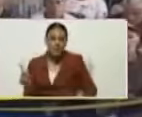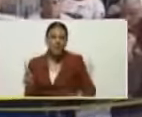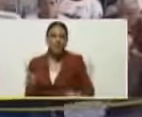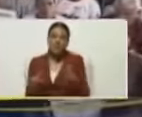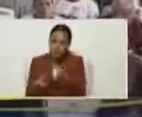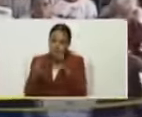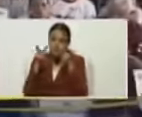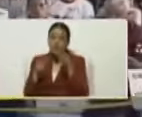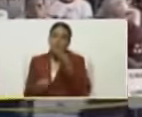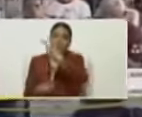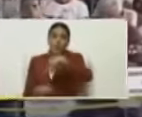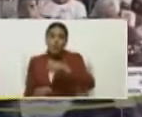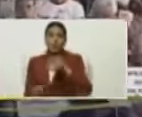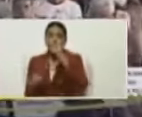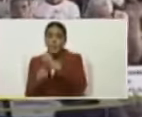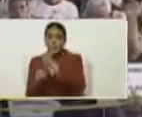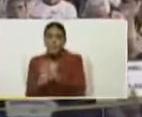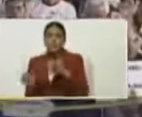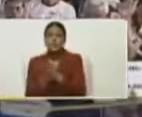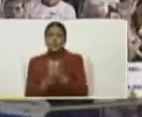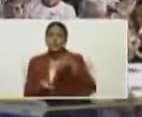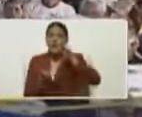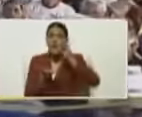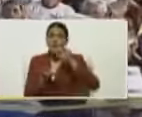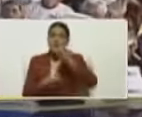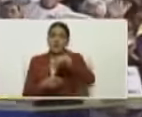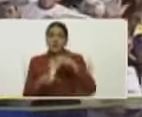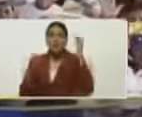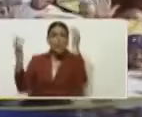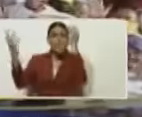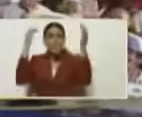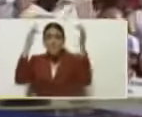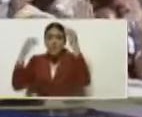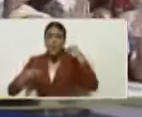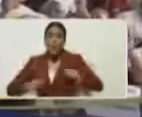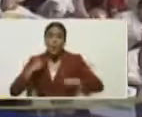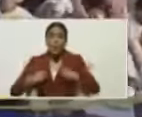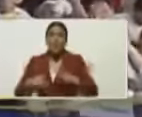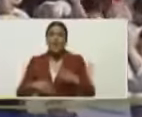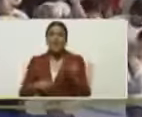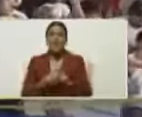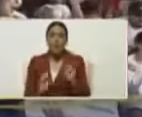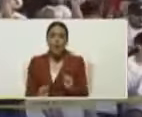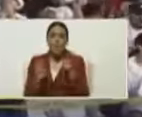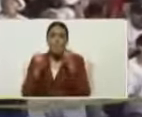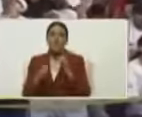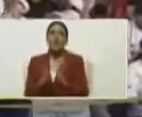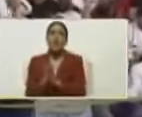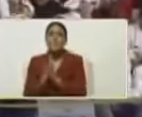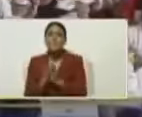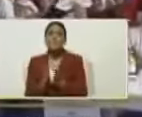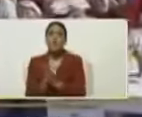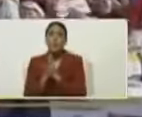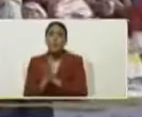pues sí, estamos un poquito angustiados, estamos un poquito molestos. Pero, presidente, cuente usted con el respaldo de estos campesinos, de